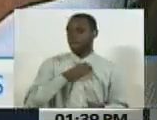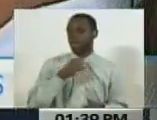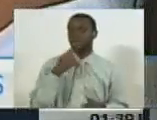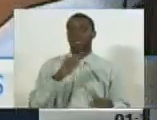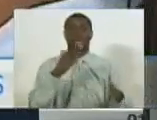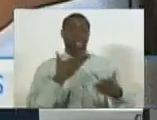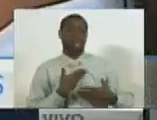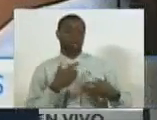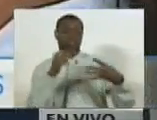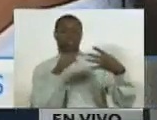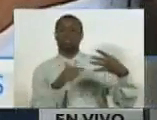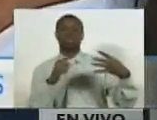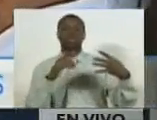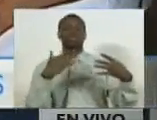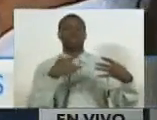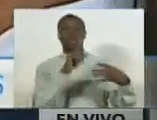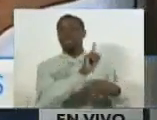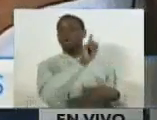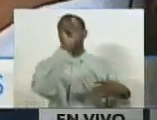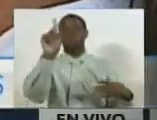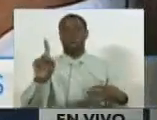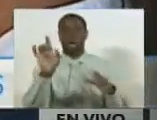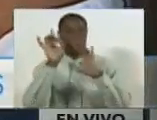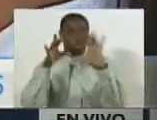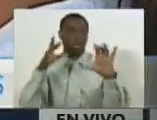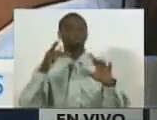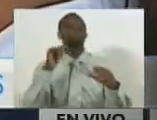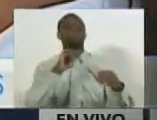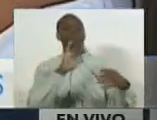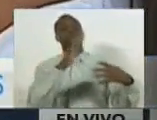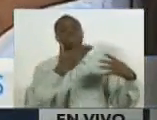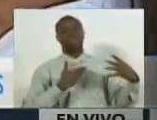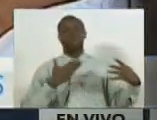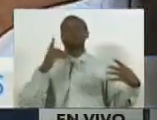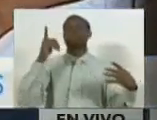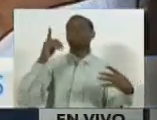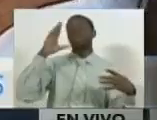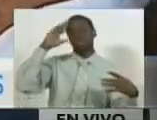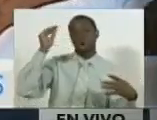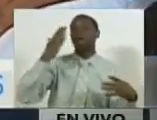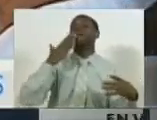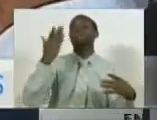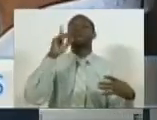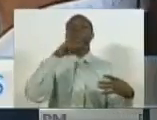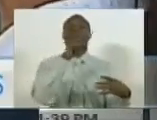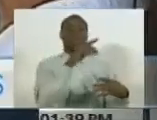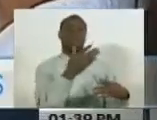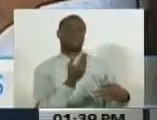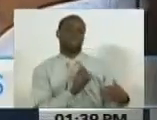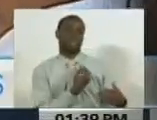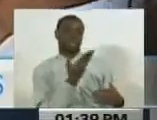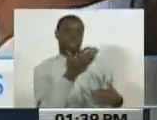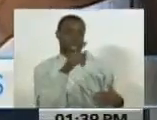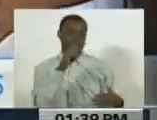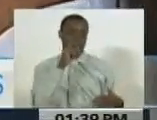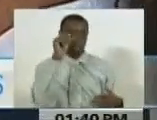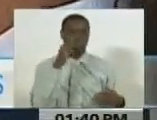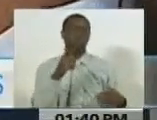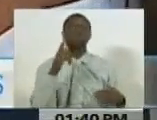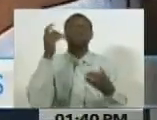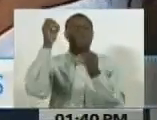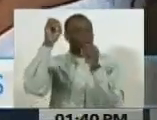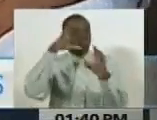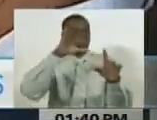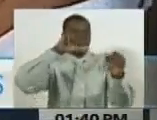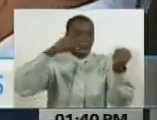estar allá, pero lo recibí, gracias a Dios y por la vida suya, pero que la fuerza y le dé y la